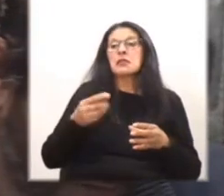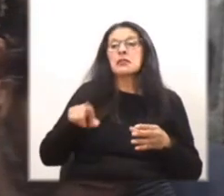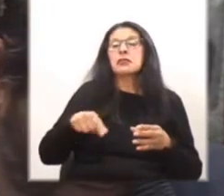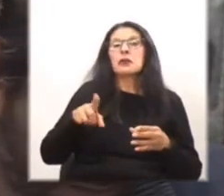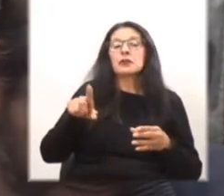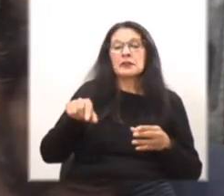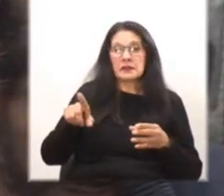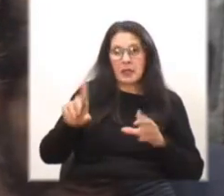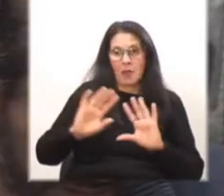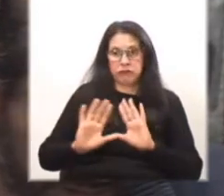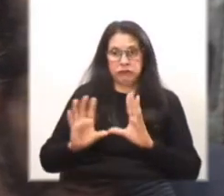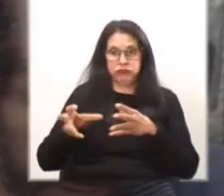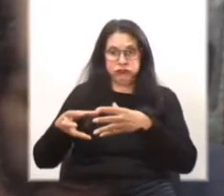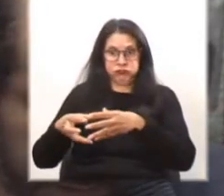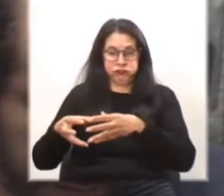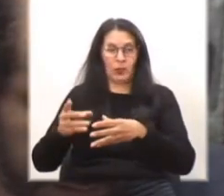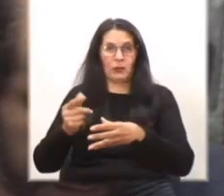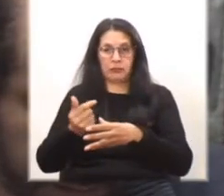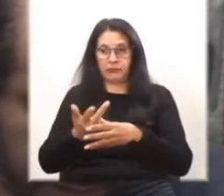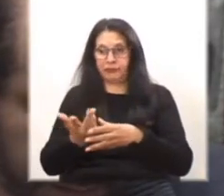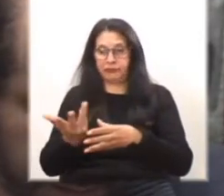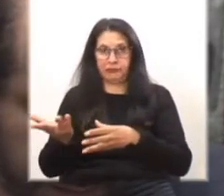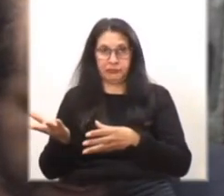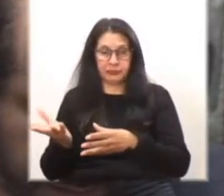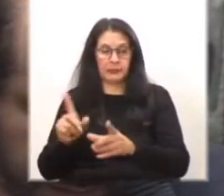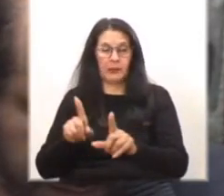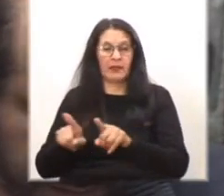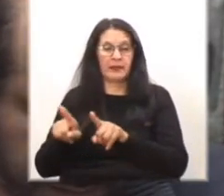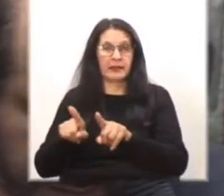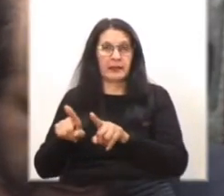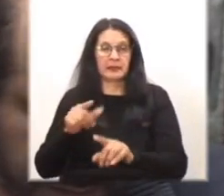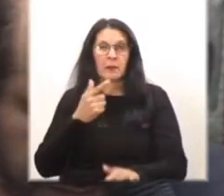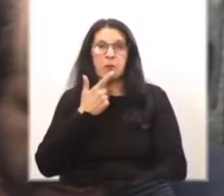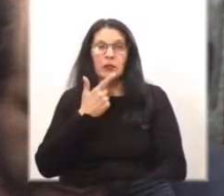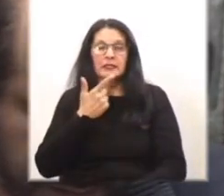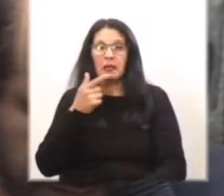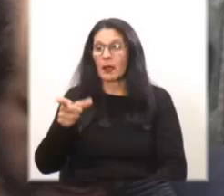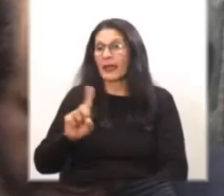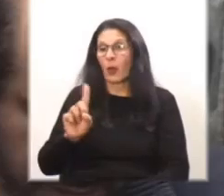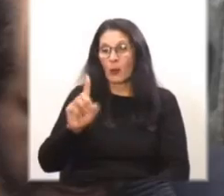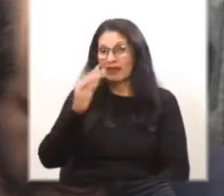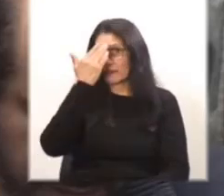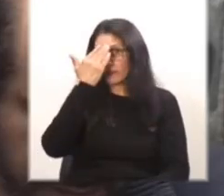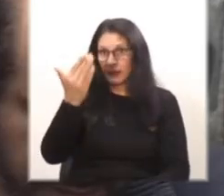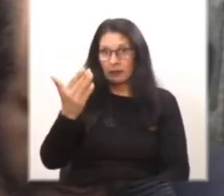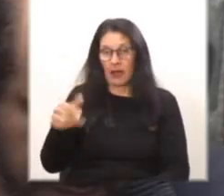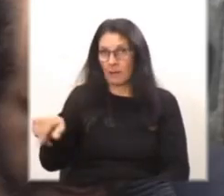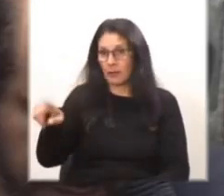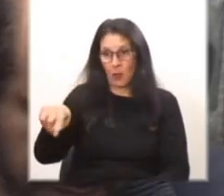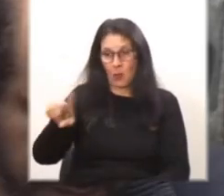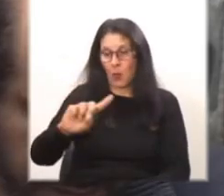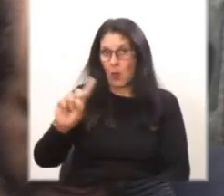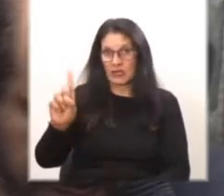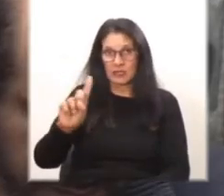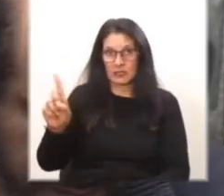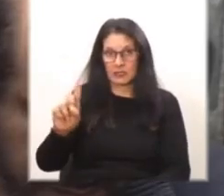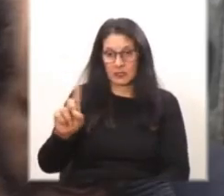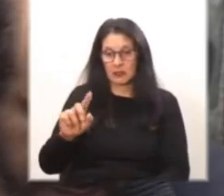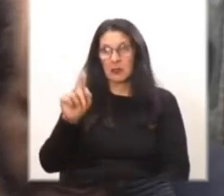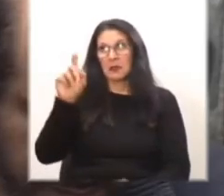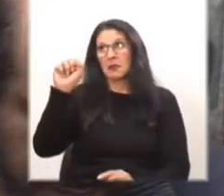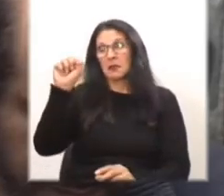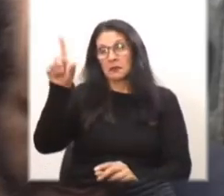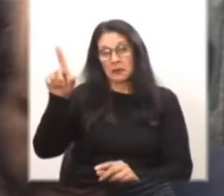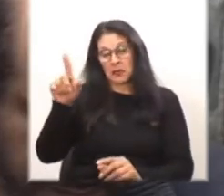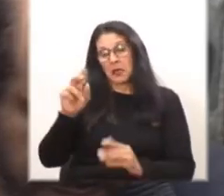un número importante de dirigentes políticos que no son del Frente Amplio, militantes salteños en su